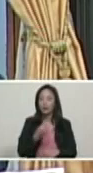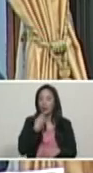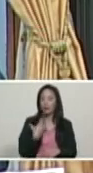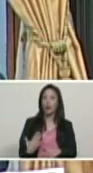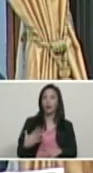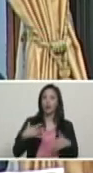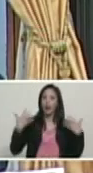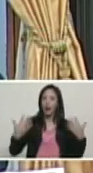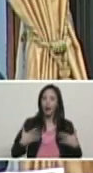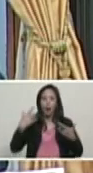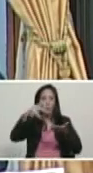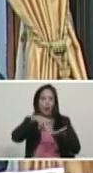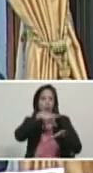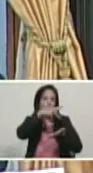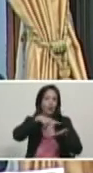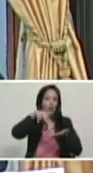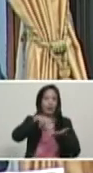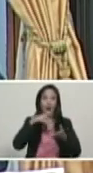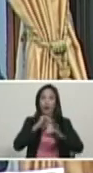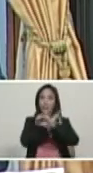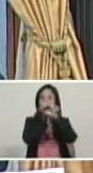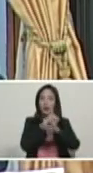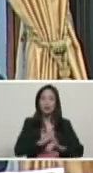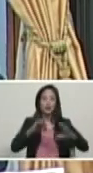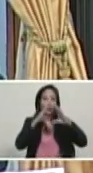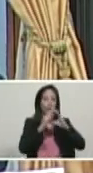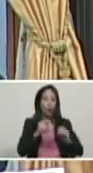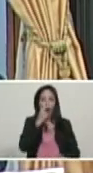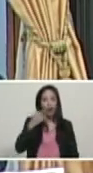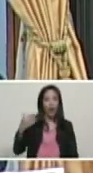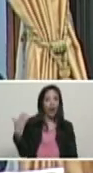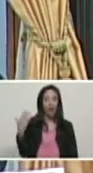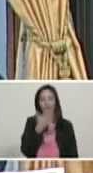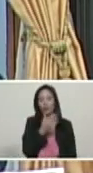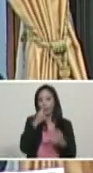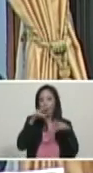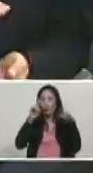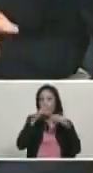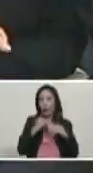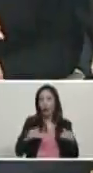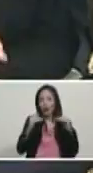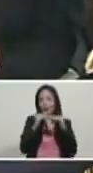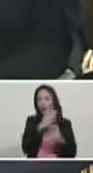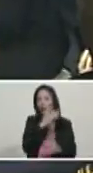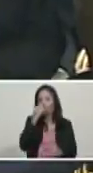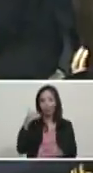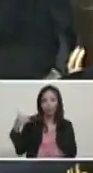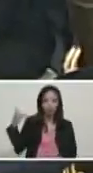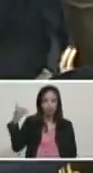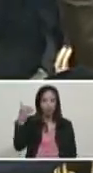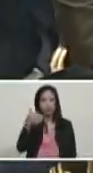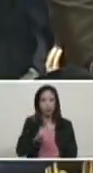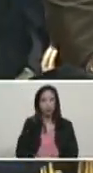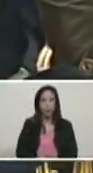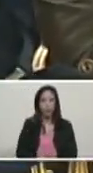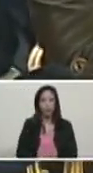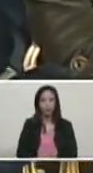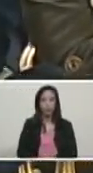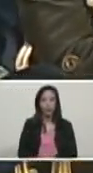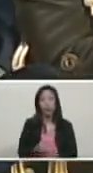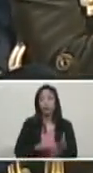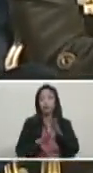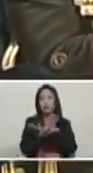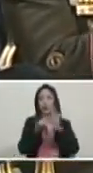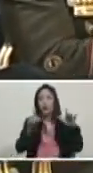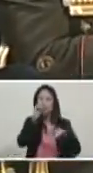más bailadas y más felices de todas las navidades que hayamos conocido en estos últimos años. En estos últimos